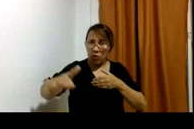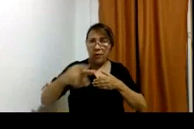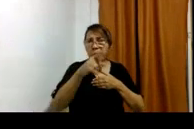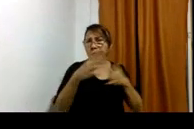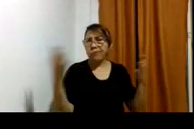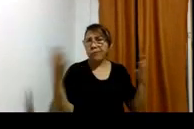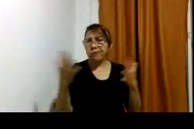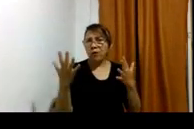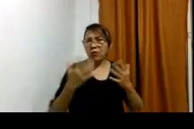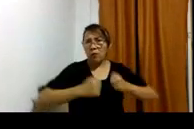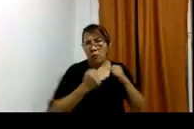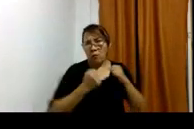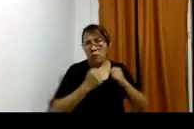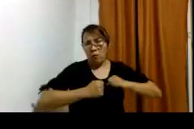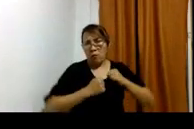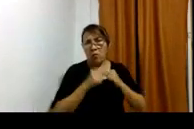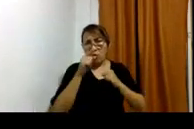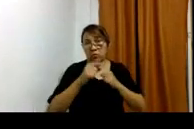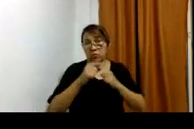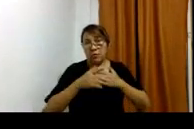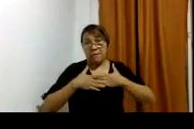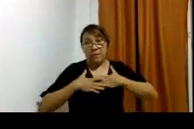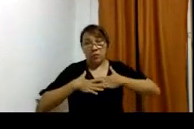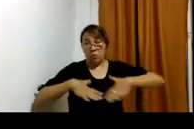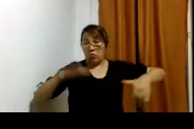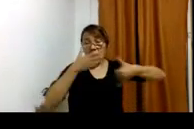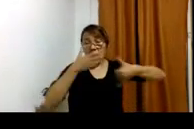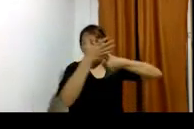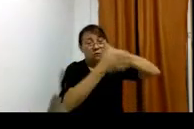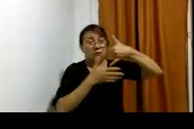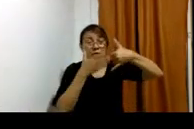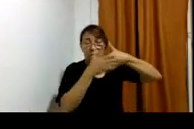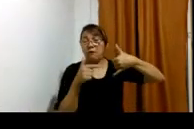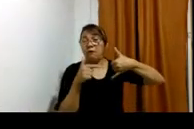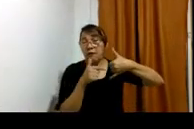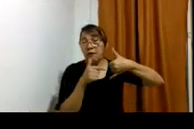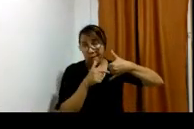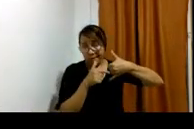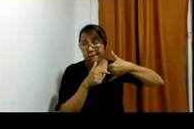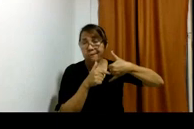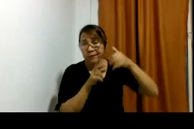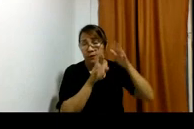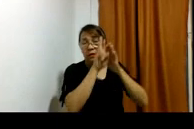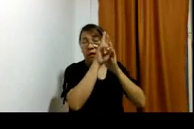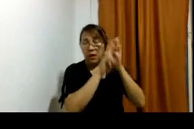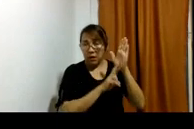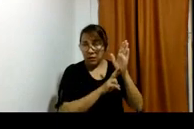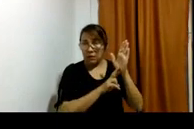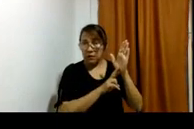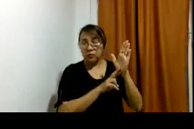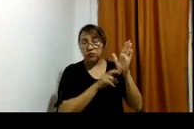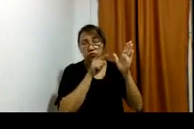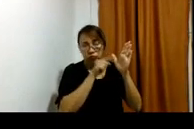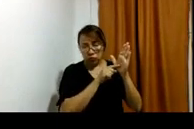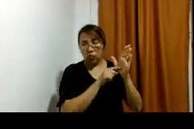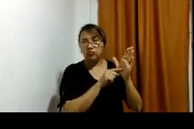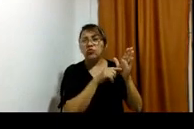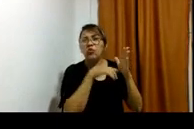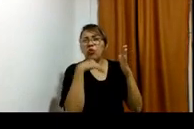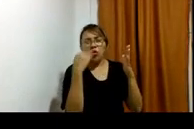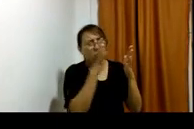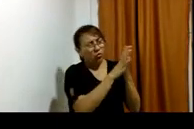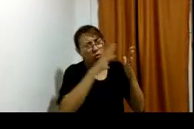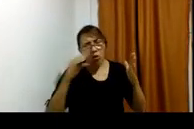realmente cualquier ciudadano de cualquier zona del país puede apoyarse en esta resolución para que construya su botiquín. En